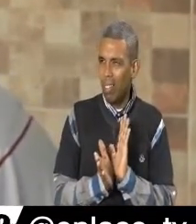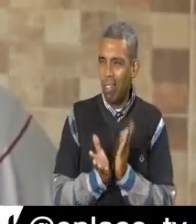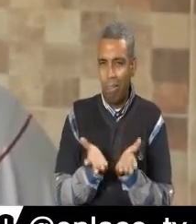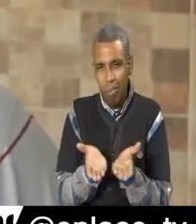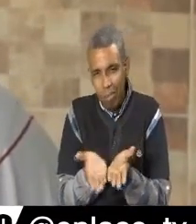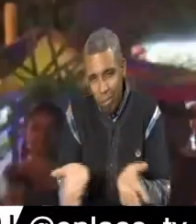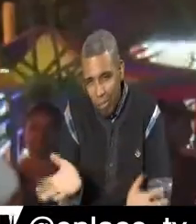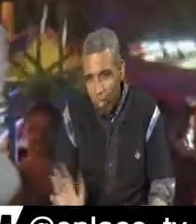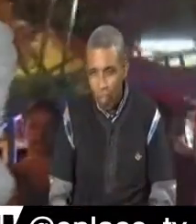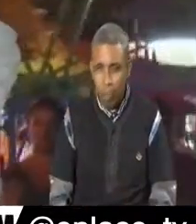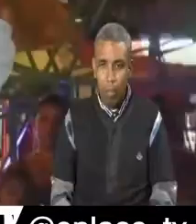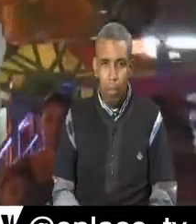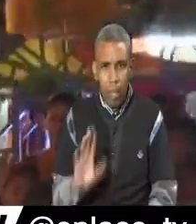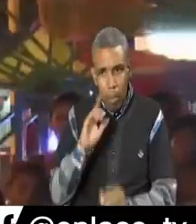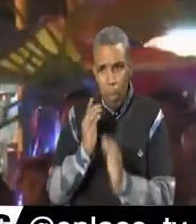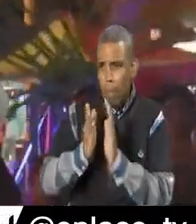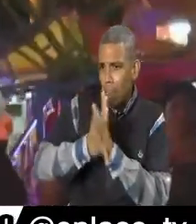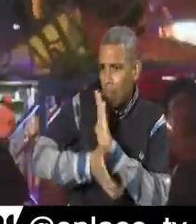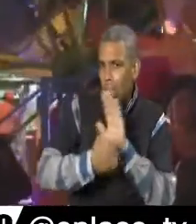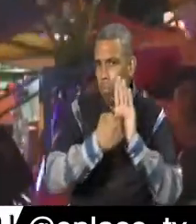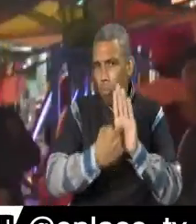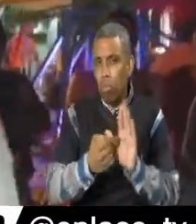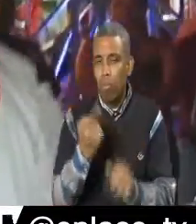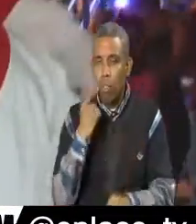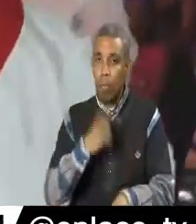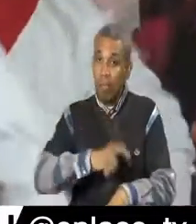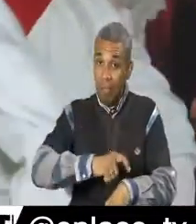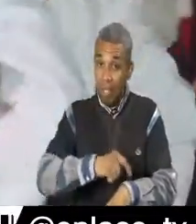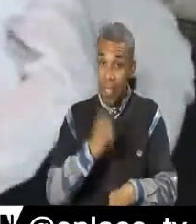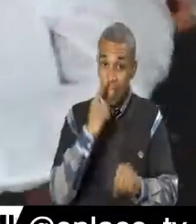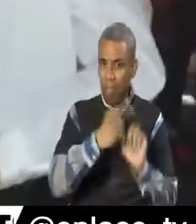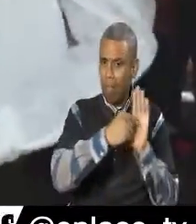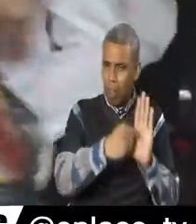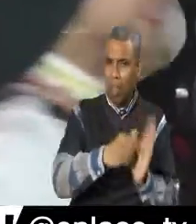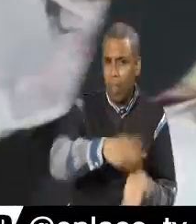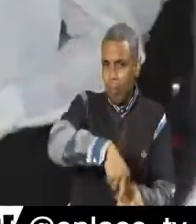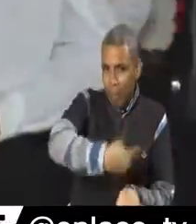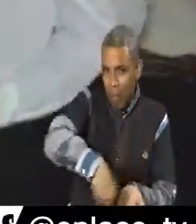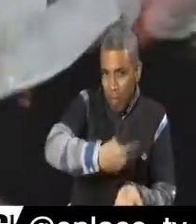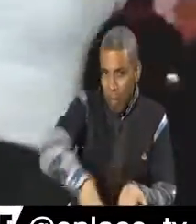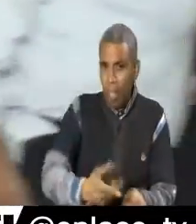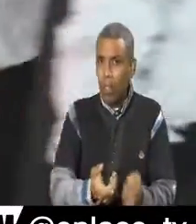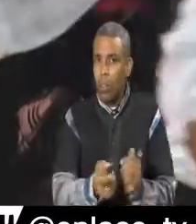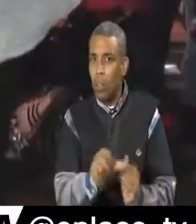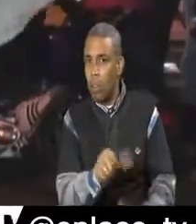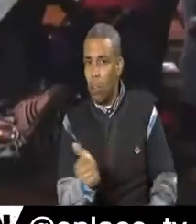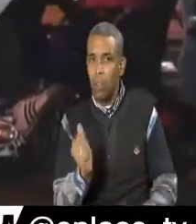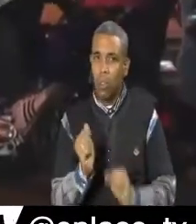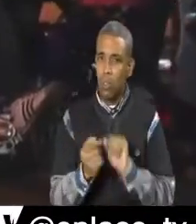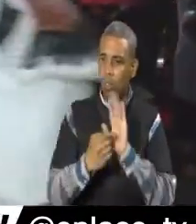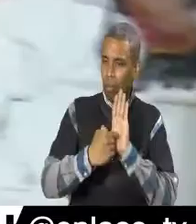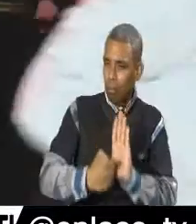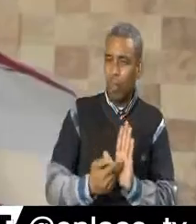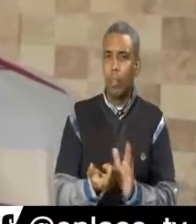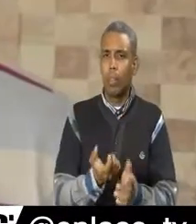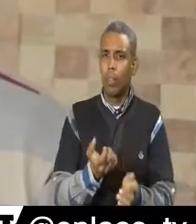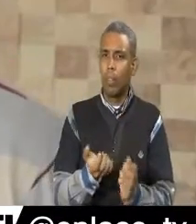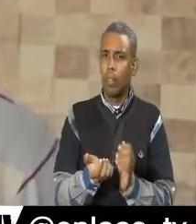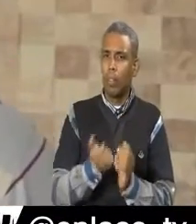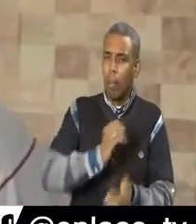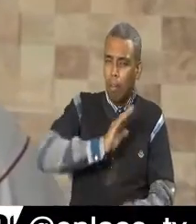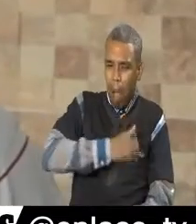culturales, poemas, teatro, danzas, baile, lo que desee. El viernes pasado se cerraron las inscripciones,